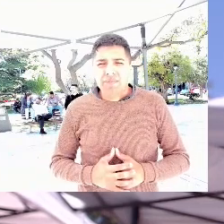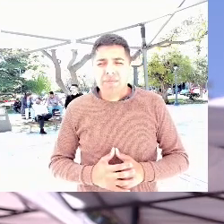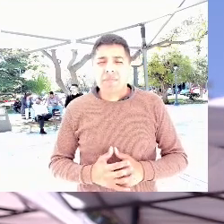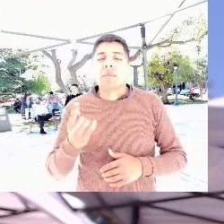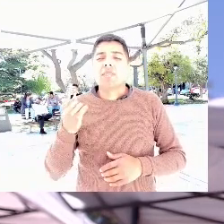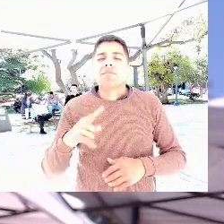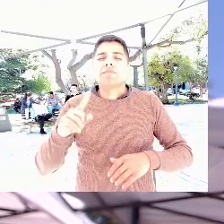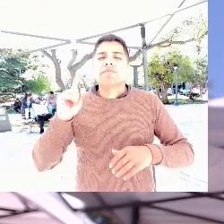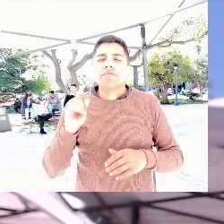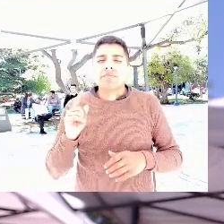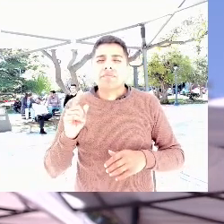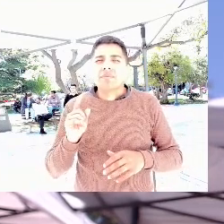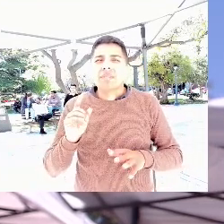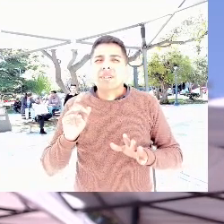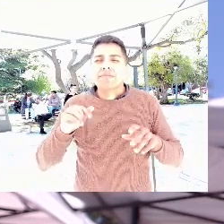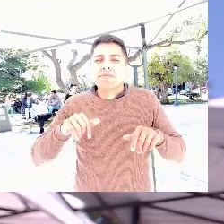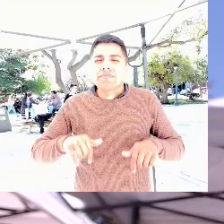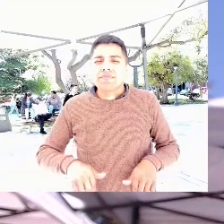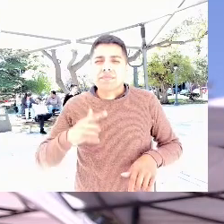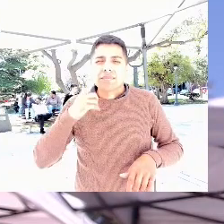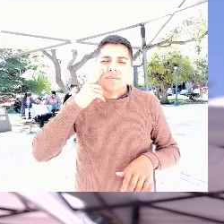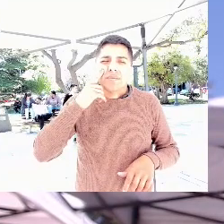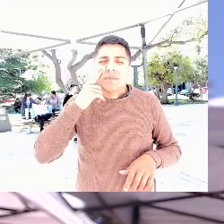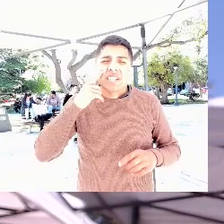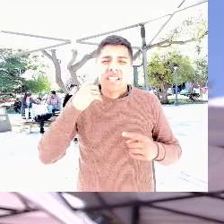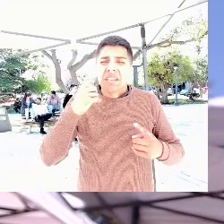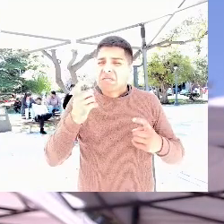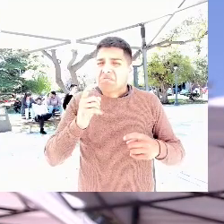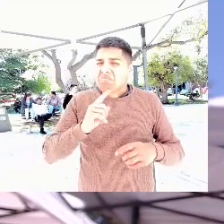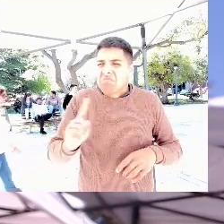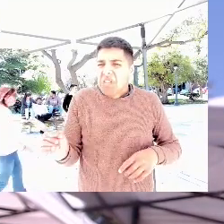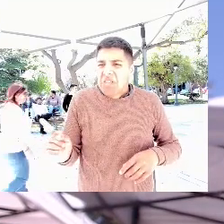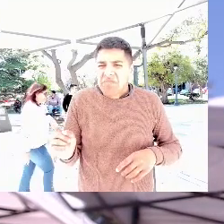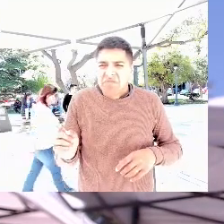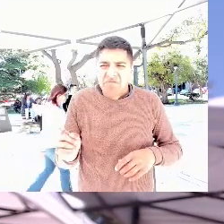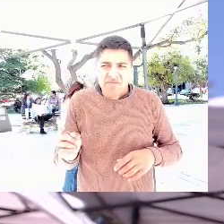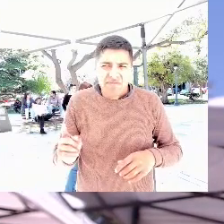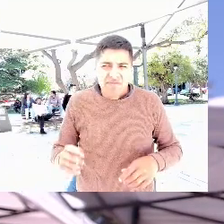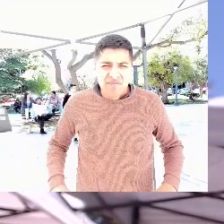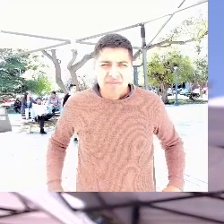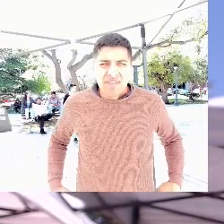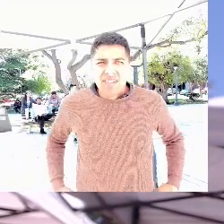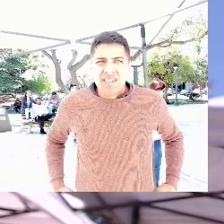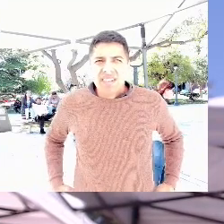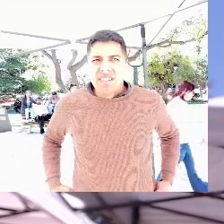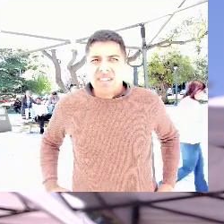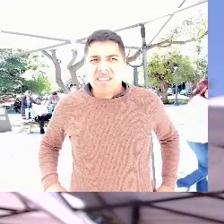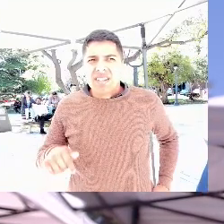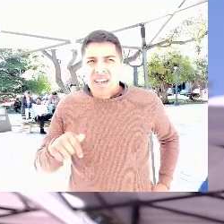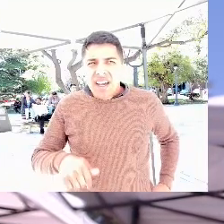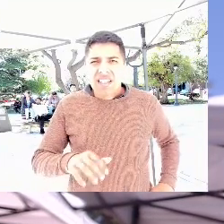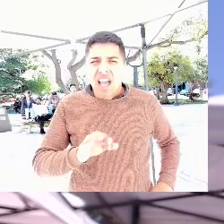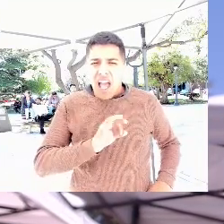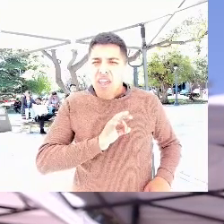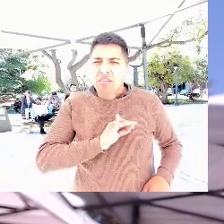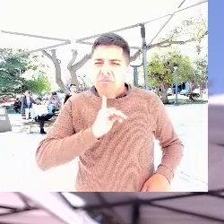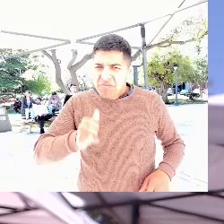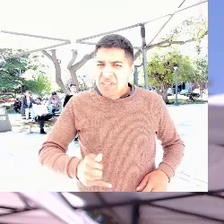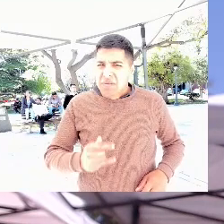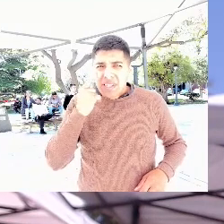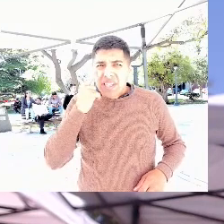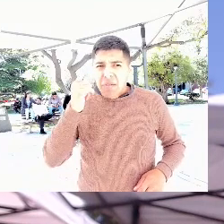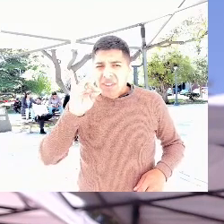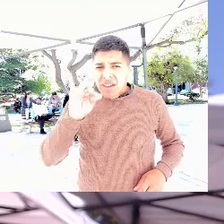pero que el municipio obviamente no lo necesitaba, no lo incorporaba. Pero nosotros este año sí lo hemos visto necesario